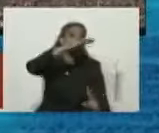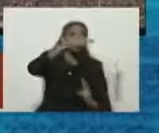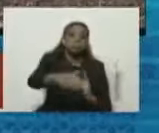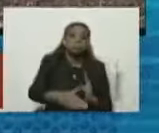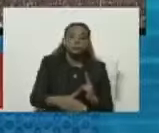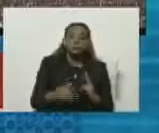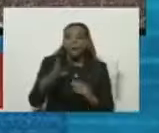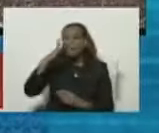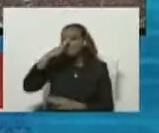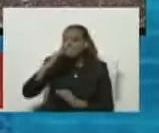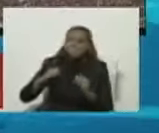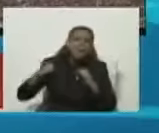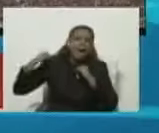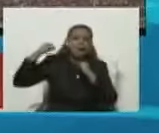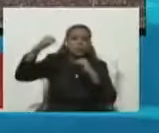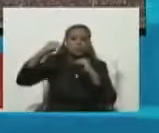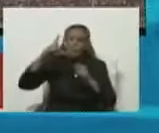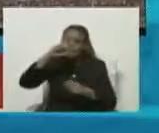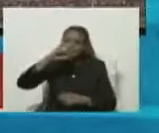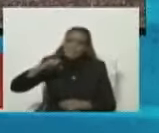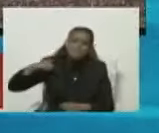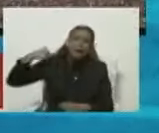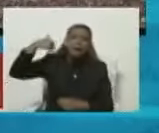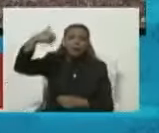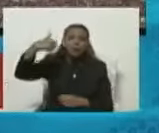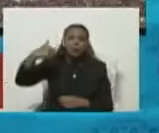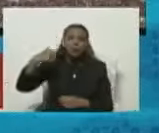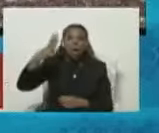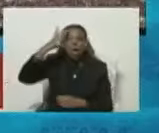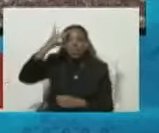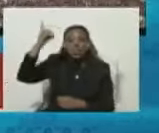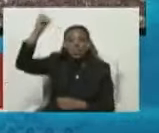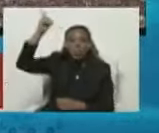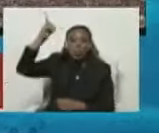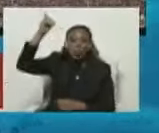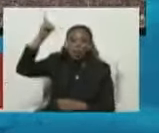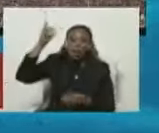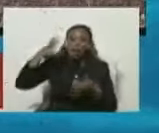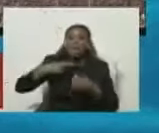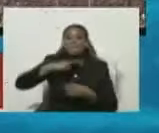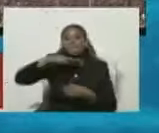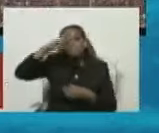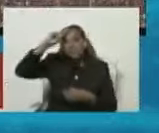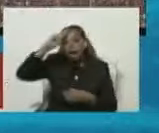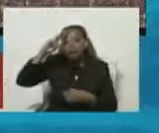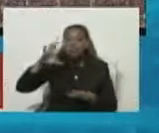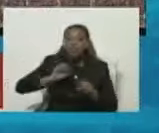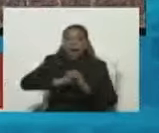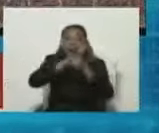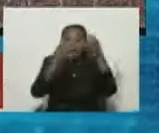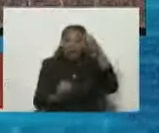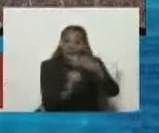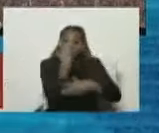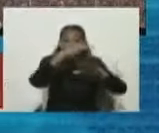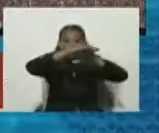El mayor de todos. El Padre Creador, Dios nuestro Señor.